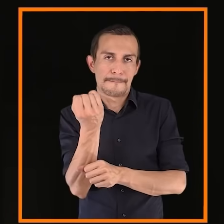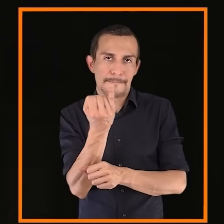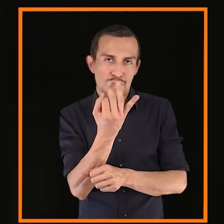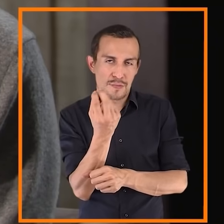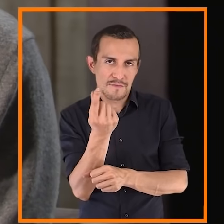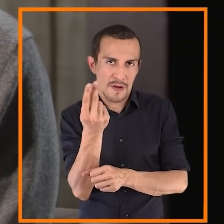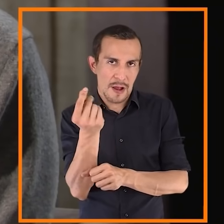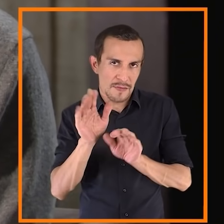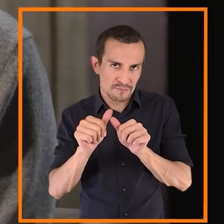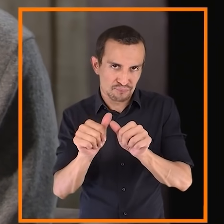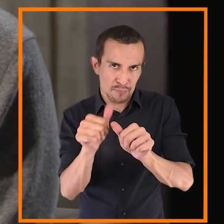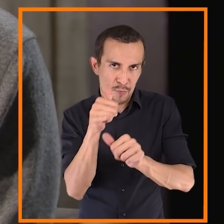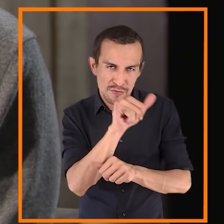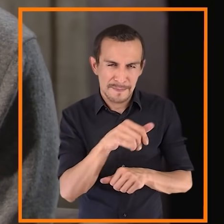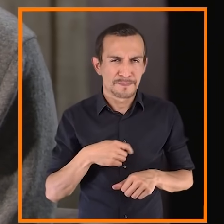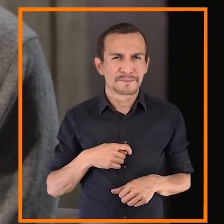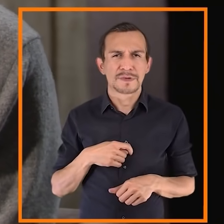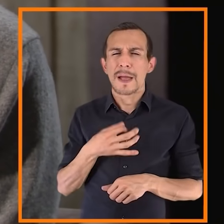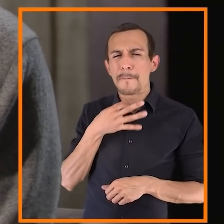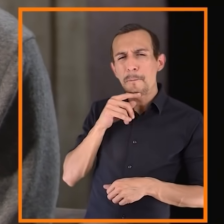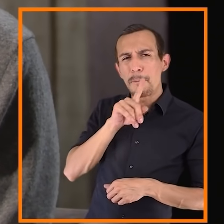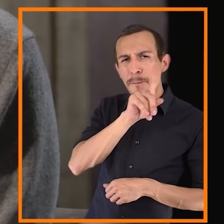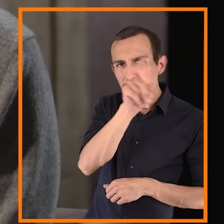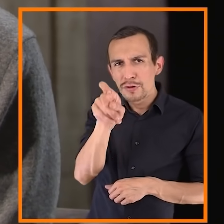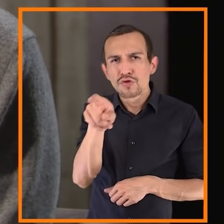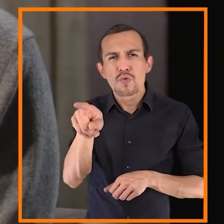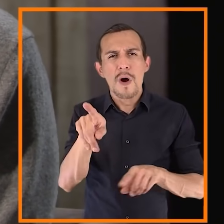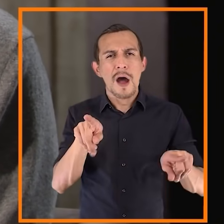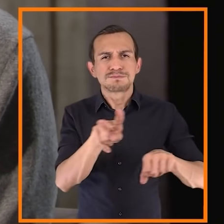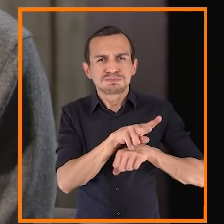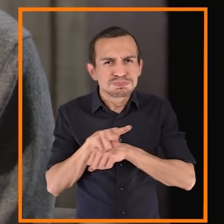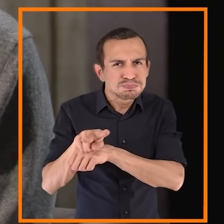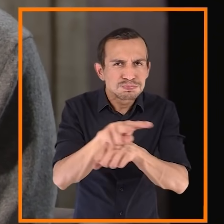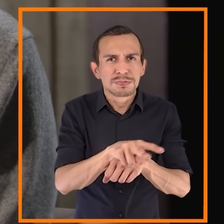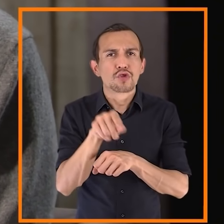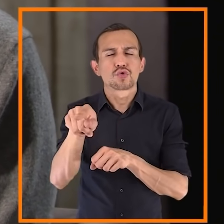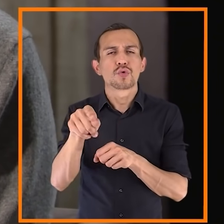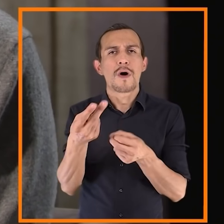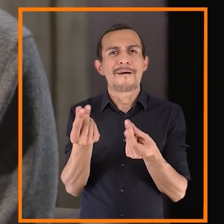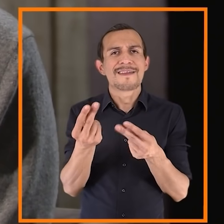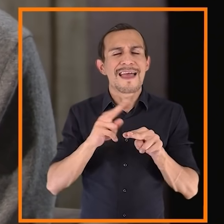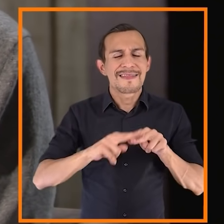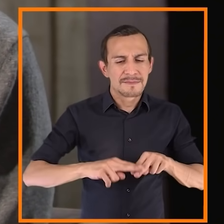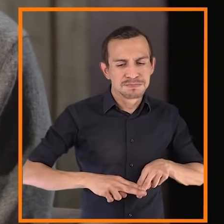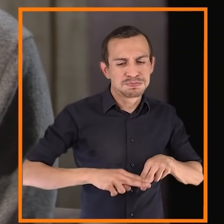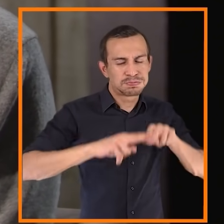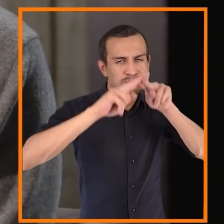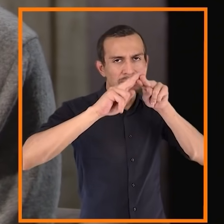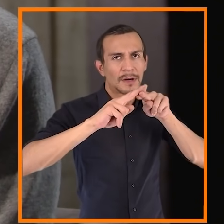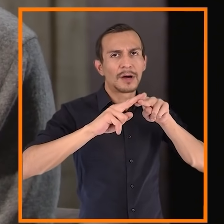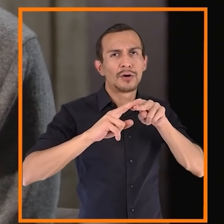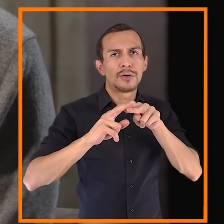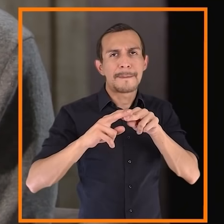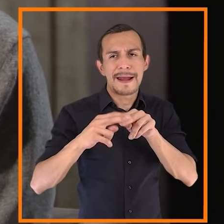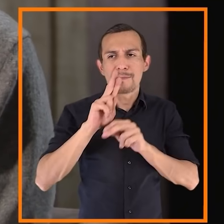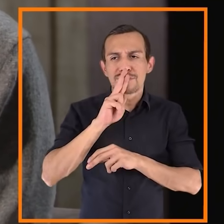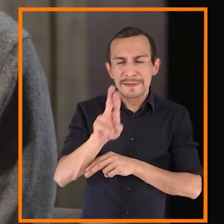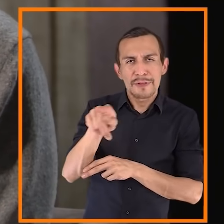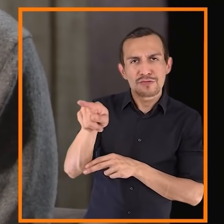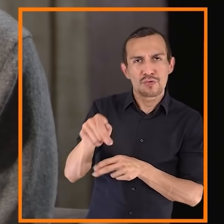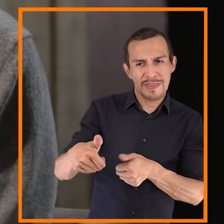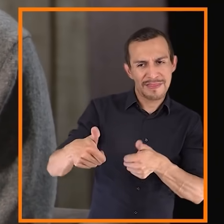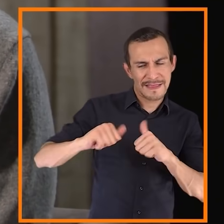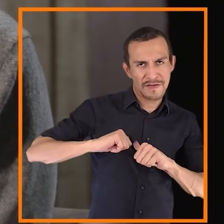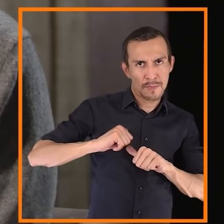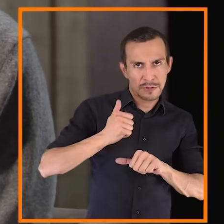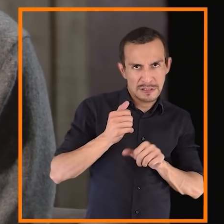tiempo. Mi pregunta que me surge es, ¿cómo estás administrando tu capacidad de producción para responder a este desafío? Porque veo